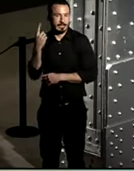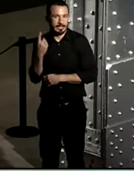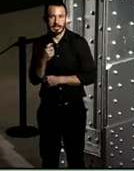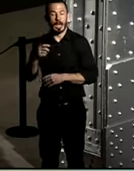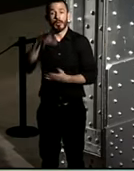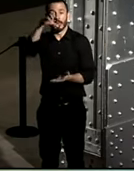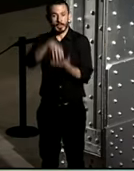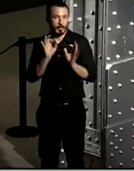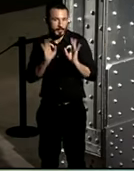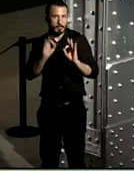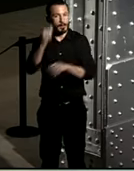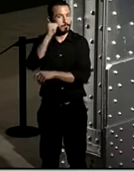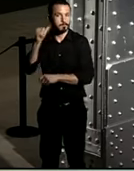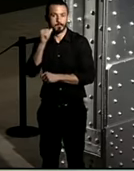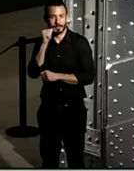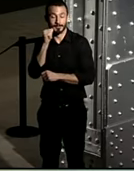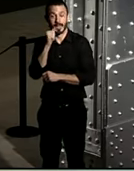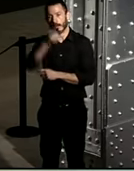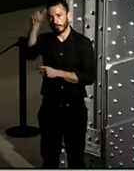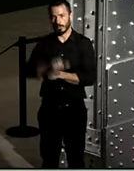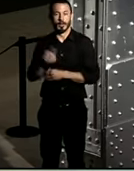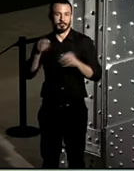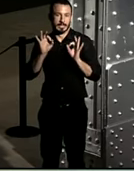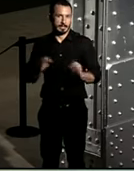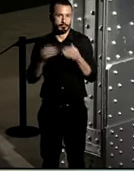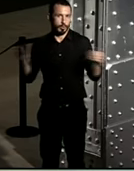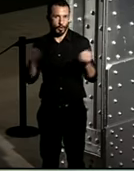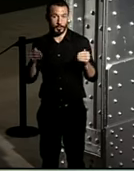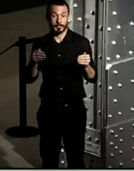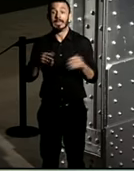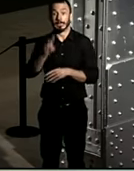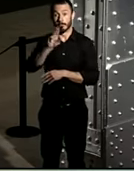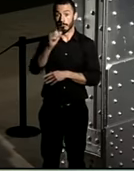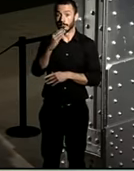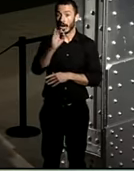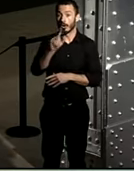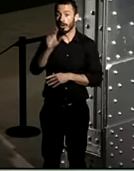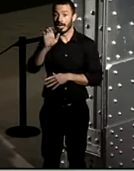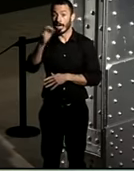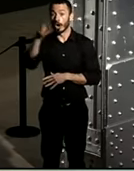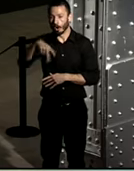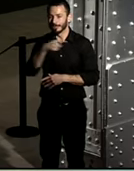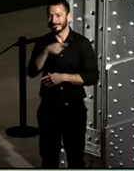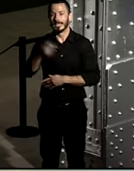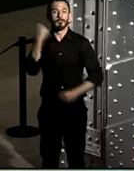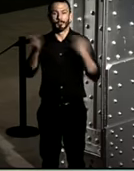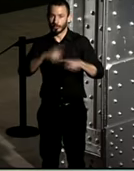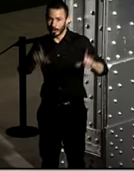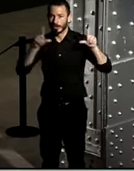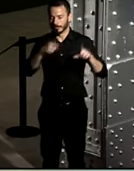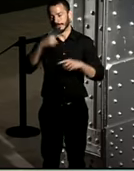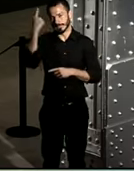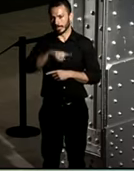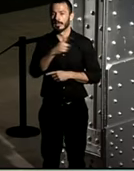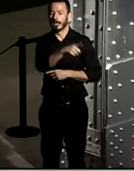embarazarse. De hecho, la película empieza así. La película, bueno, sí, es verdad, Paco León, que por cierto es el protagonista junto con Alejandra Jiménez, y ya sabéis que Paco León es actor,